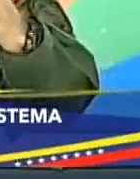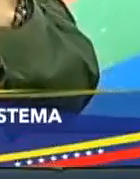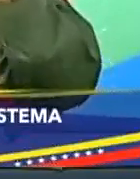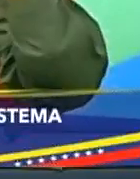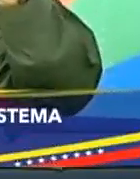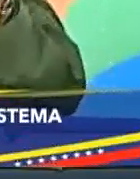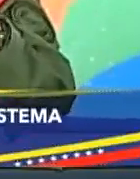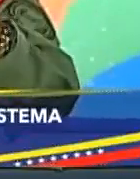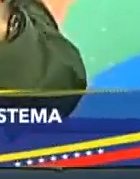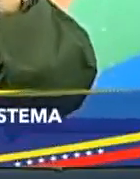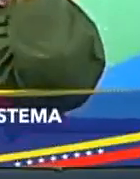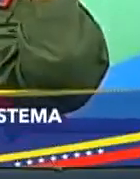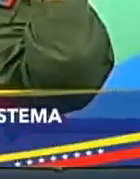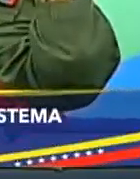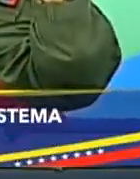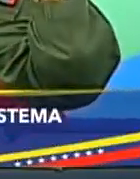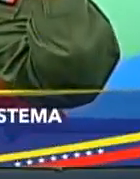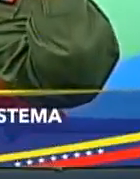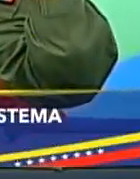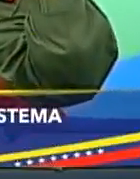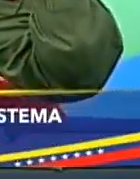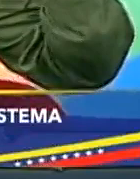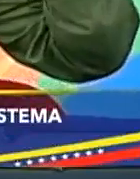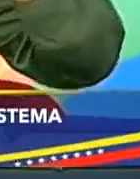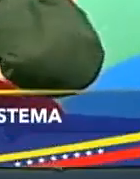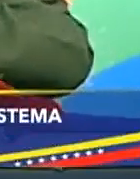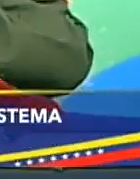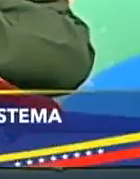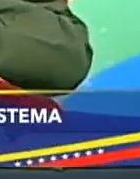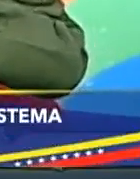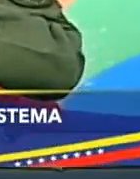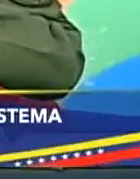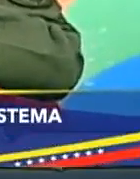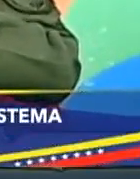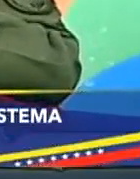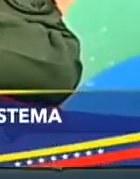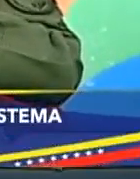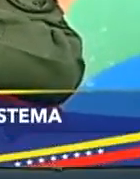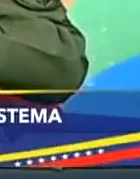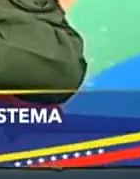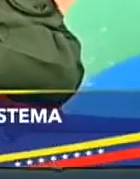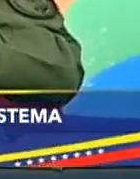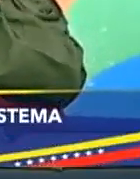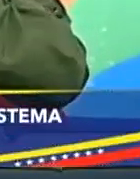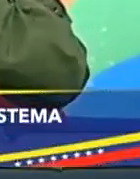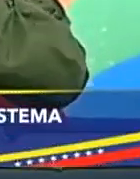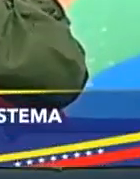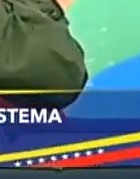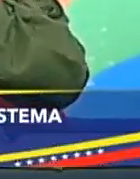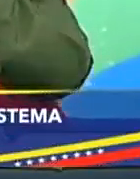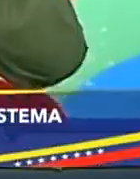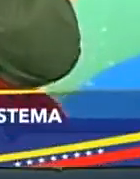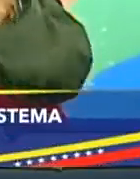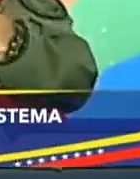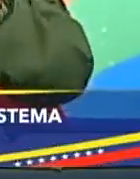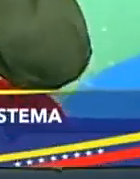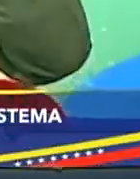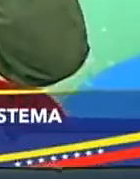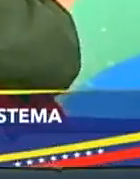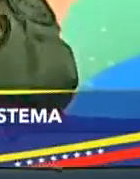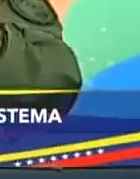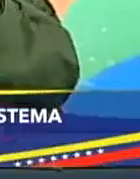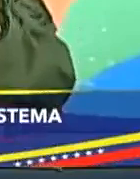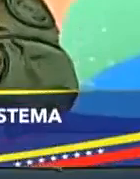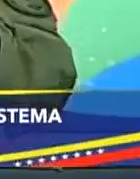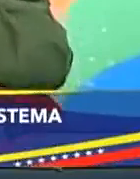sistema logístico militar con el sistema logístico nacional, que hacen una gran fusión y conforman lo que se llama el sistema